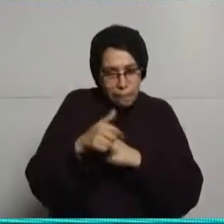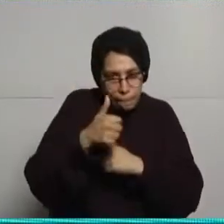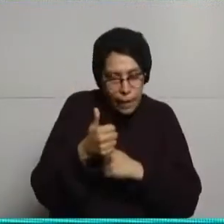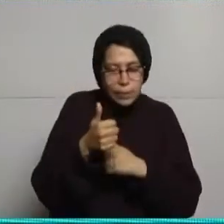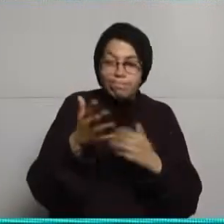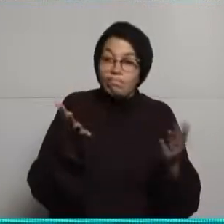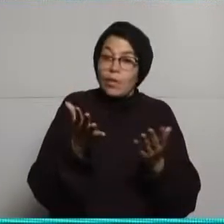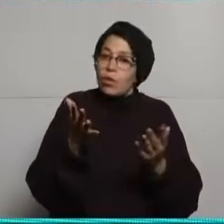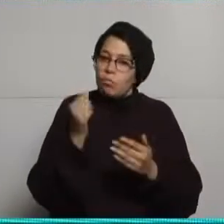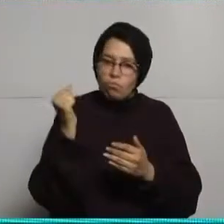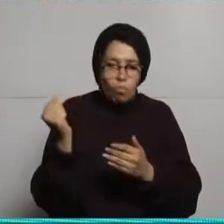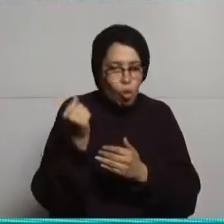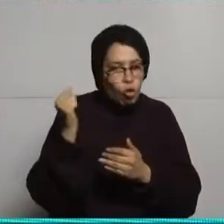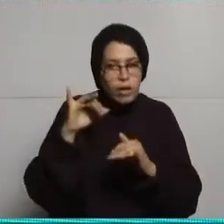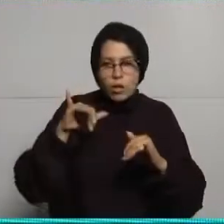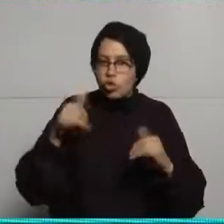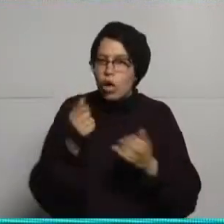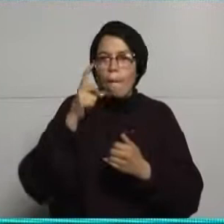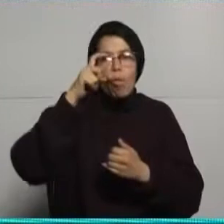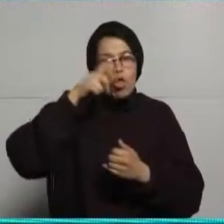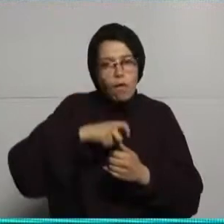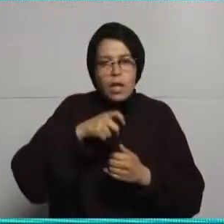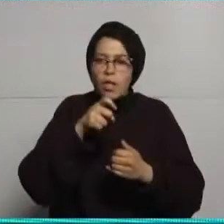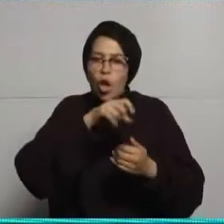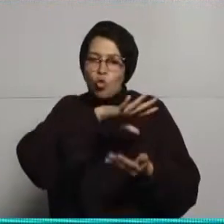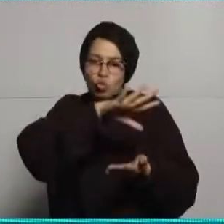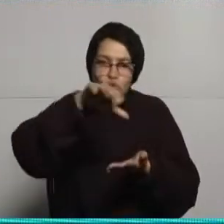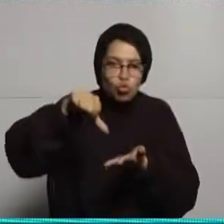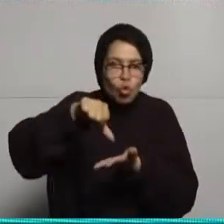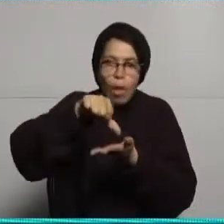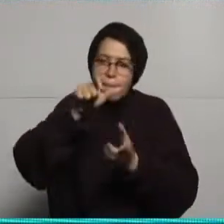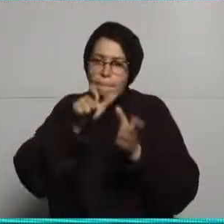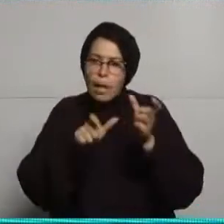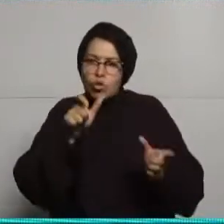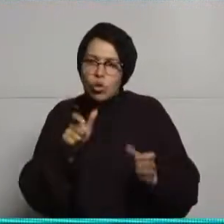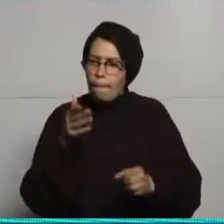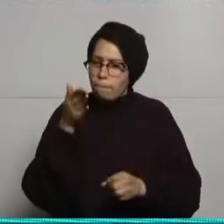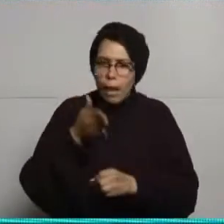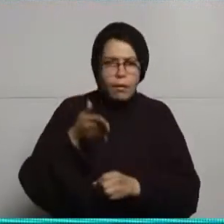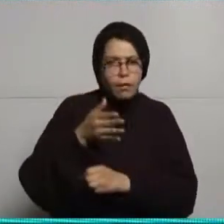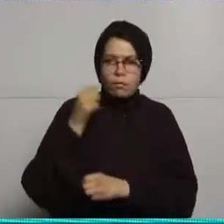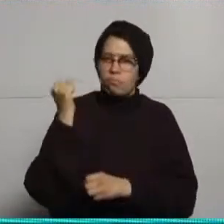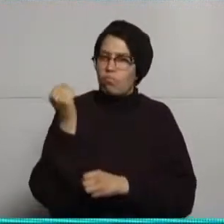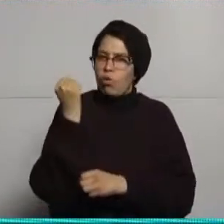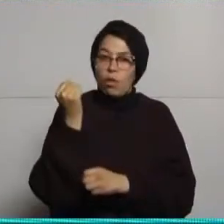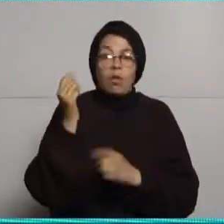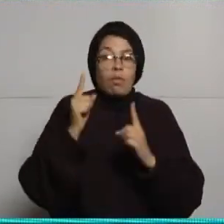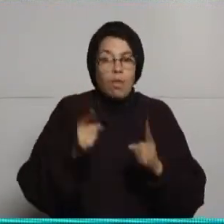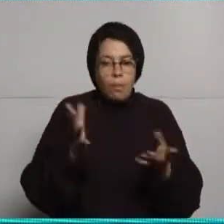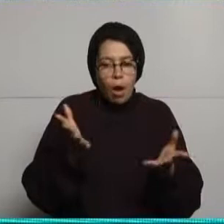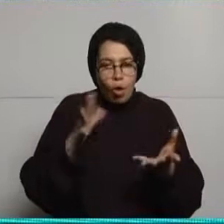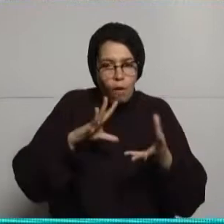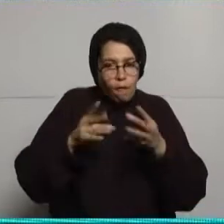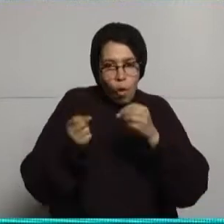de participación que ya tiene Montevideo desde hace muchos años y bueno, siempre introducir una forma nueva